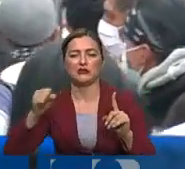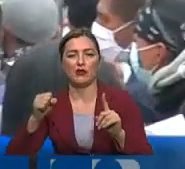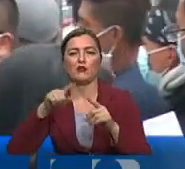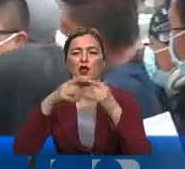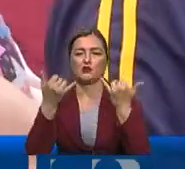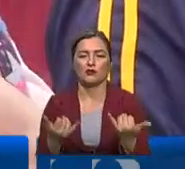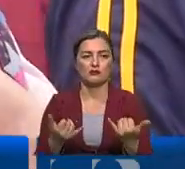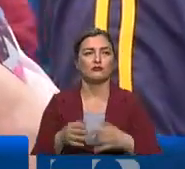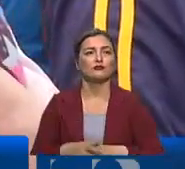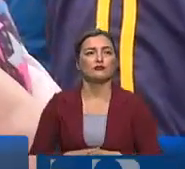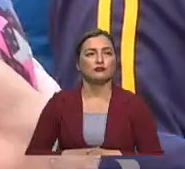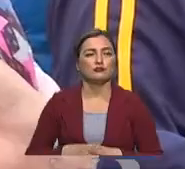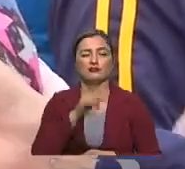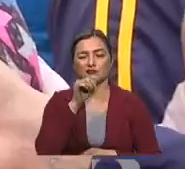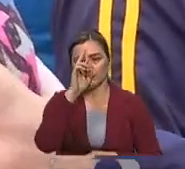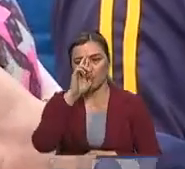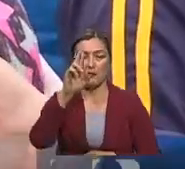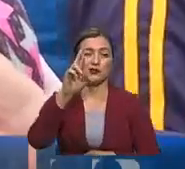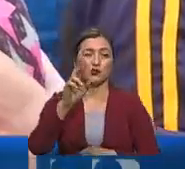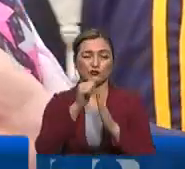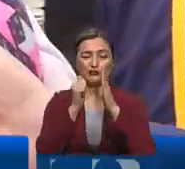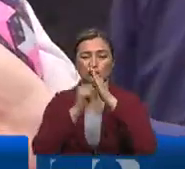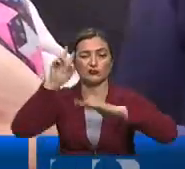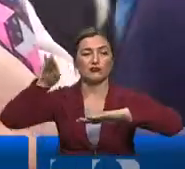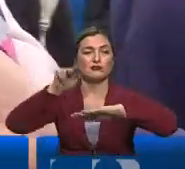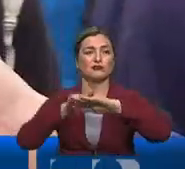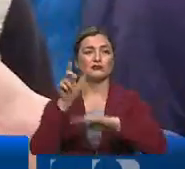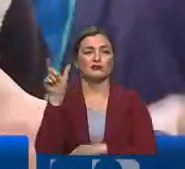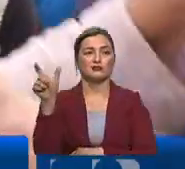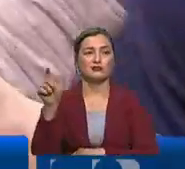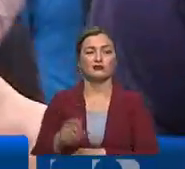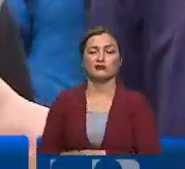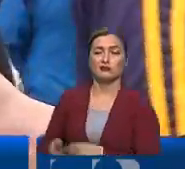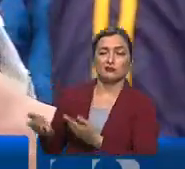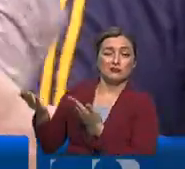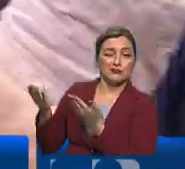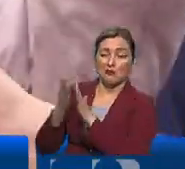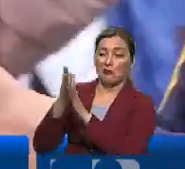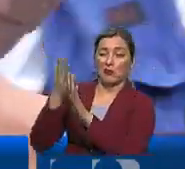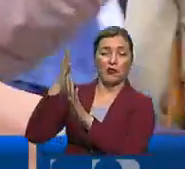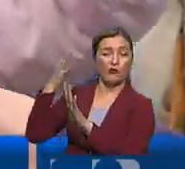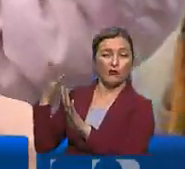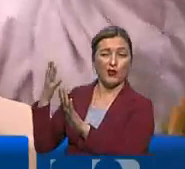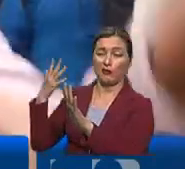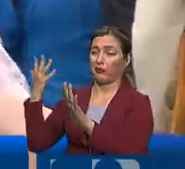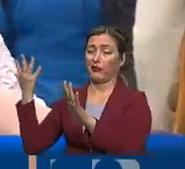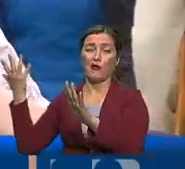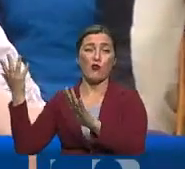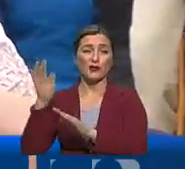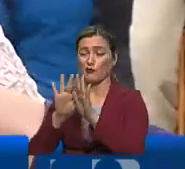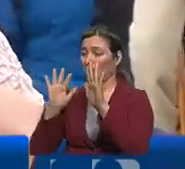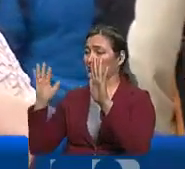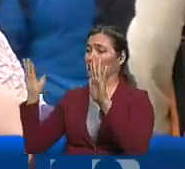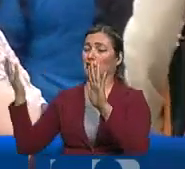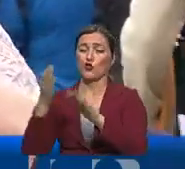se actualiza. Esto es una falta de respeto de la Agencia Nacional de Tránsito. Imagínense cómo está la cola dando la vuelta. Nos dan